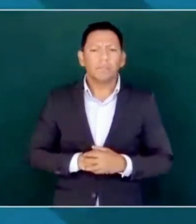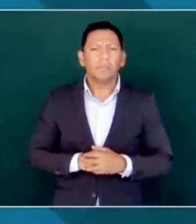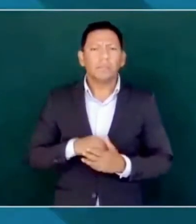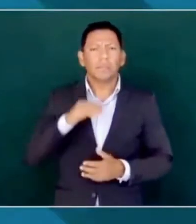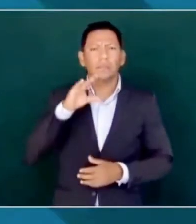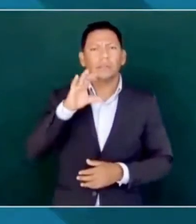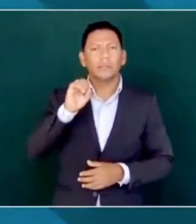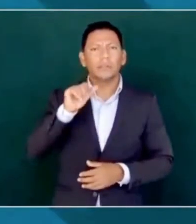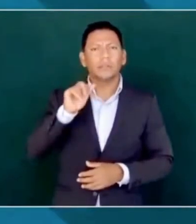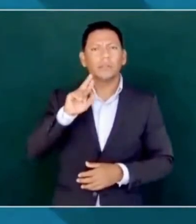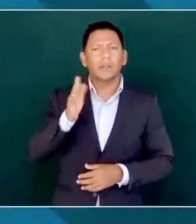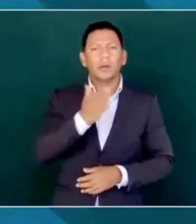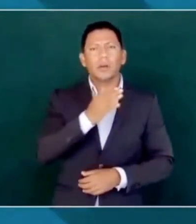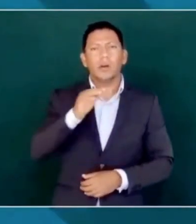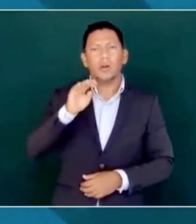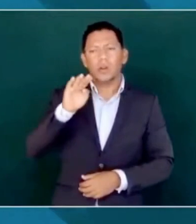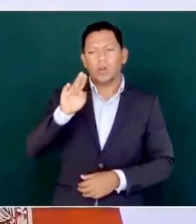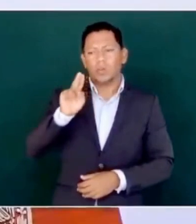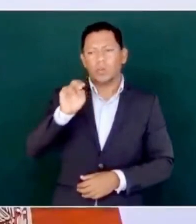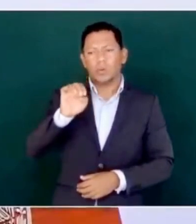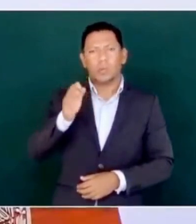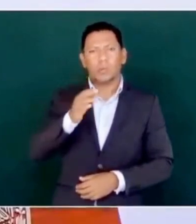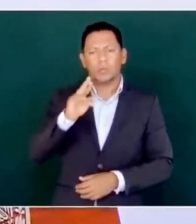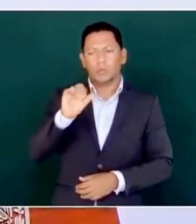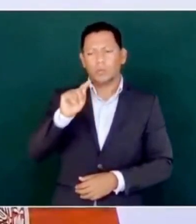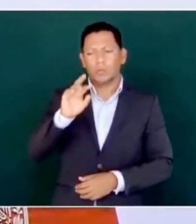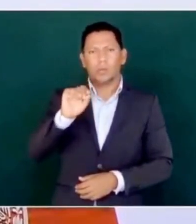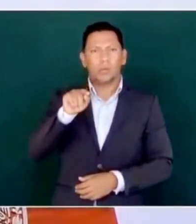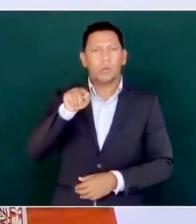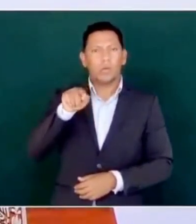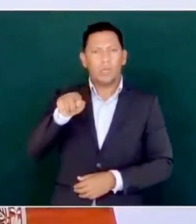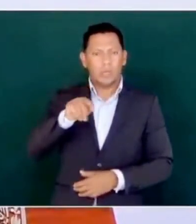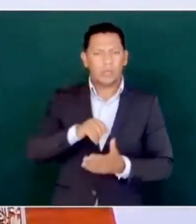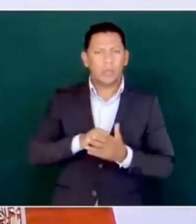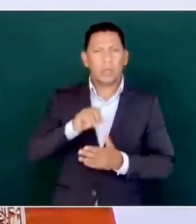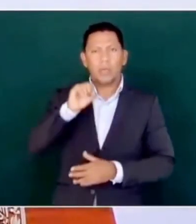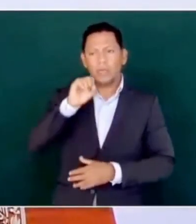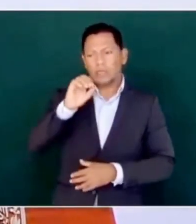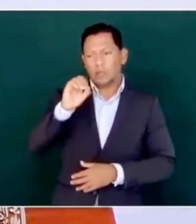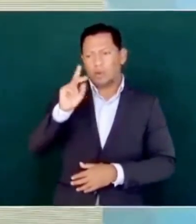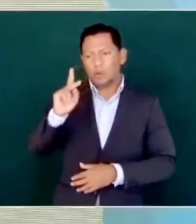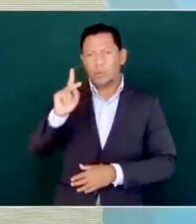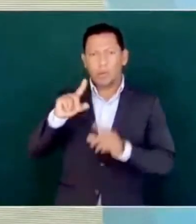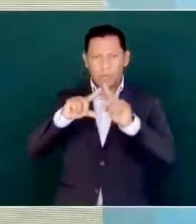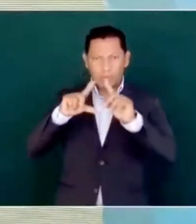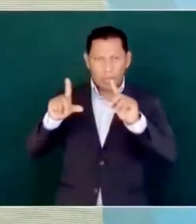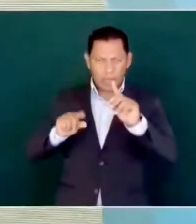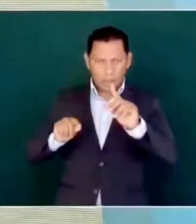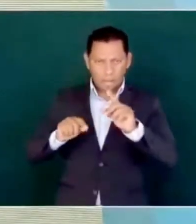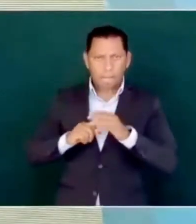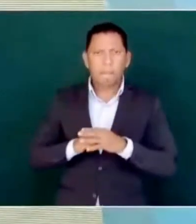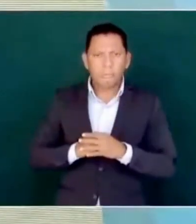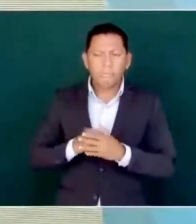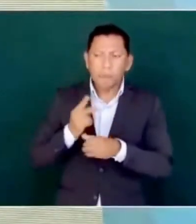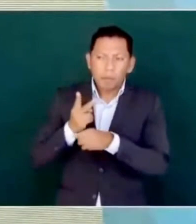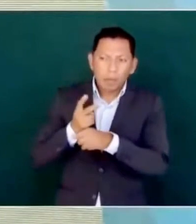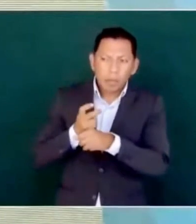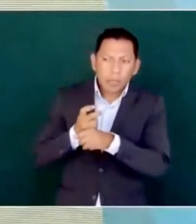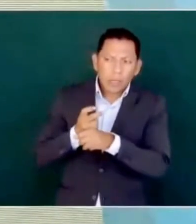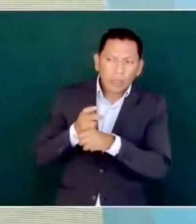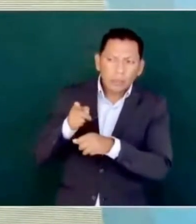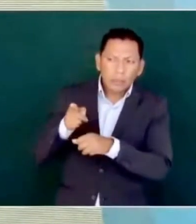César Buenrostro en obra pública. Y voy a invitar para que continúe en